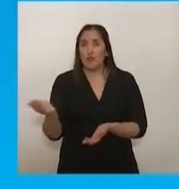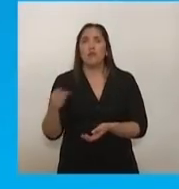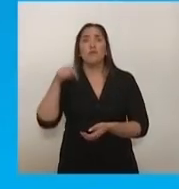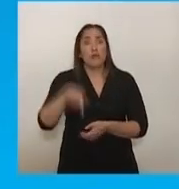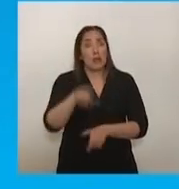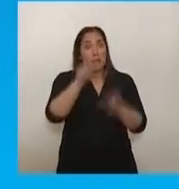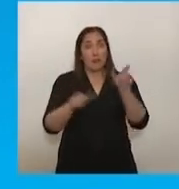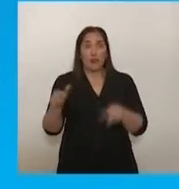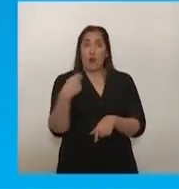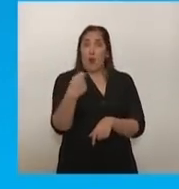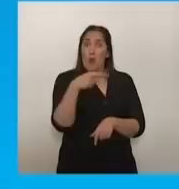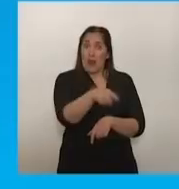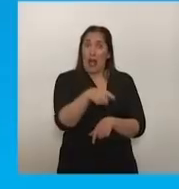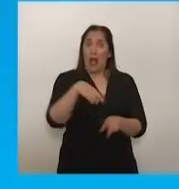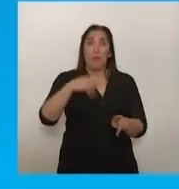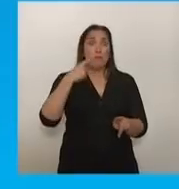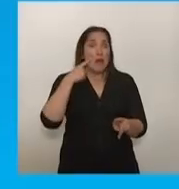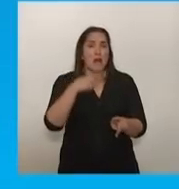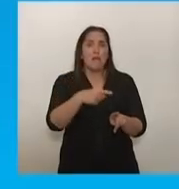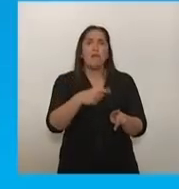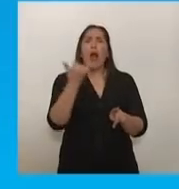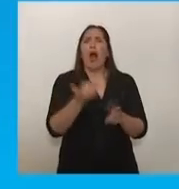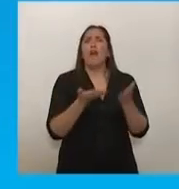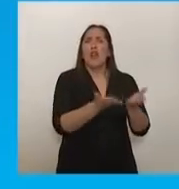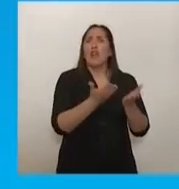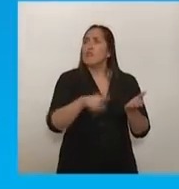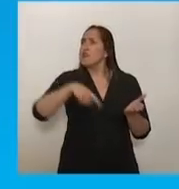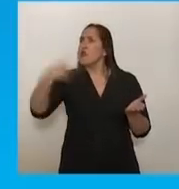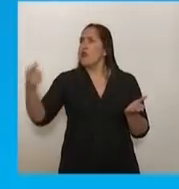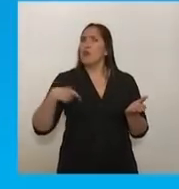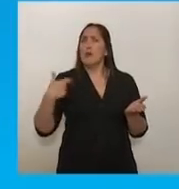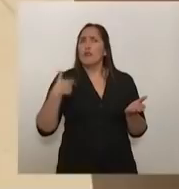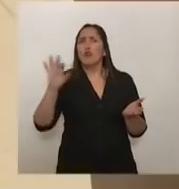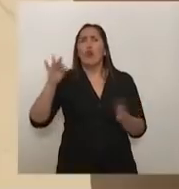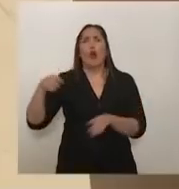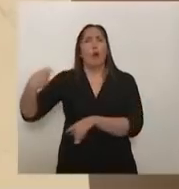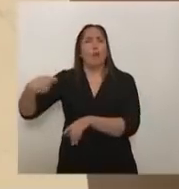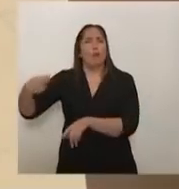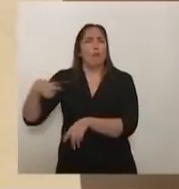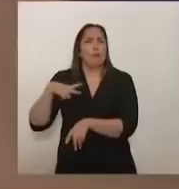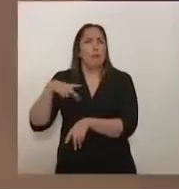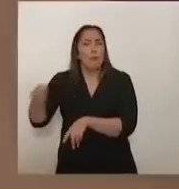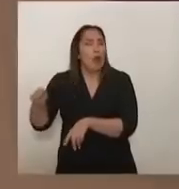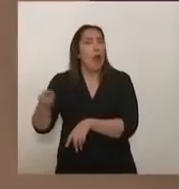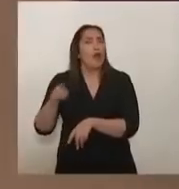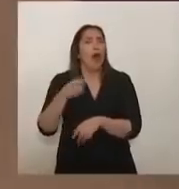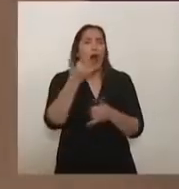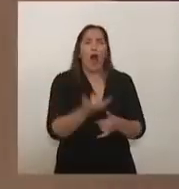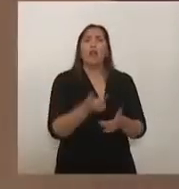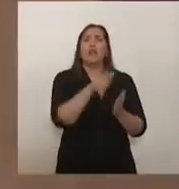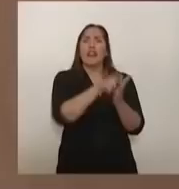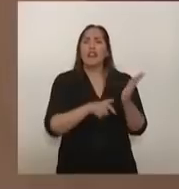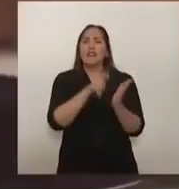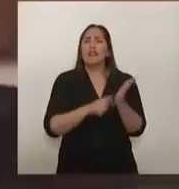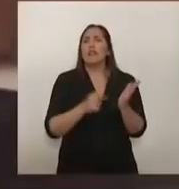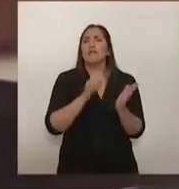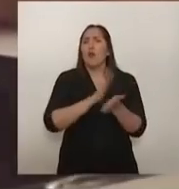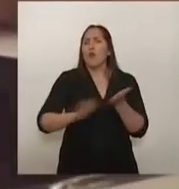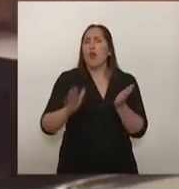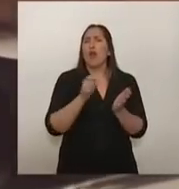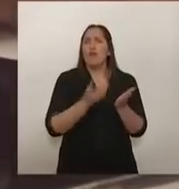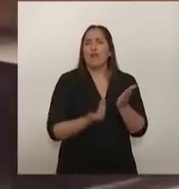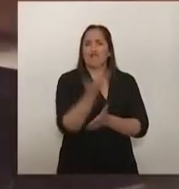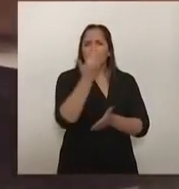tienen beneficios que no tienen los de otras obras sociales o prepagas, como la receta electrónica, que lanzamos hace